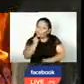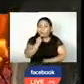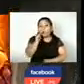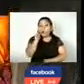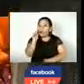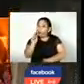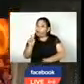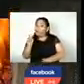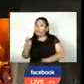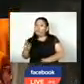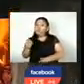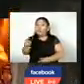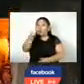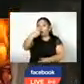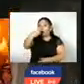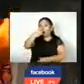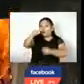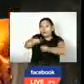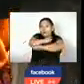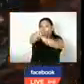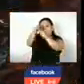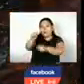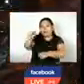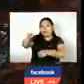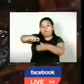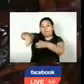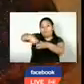el desayuno de la casa?